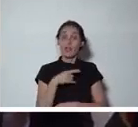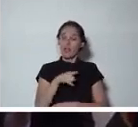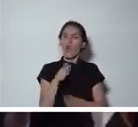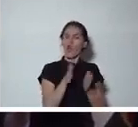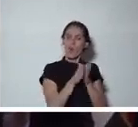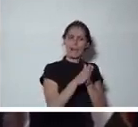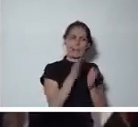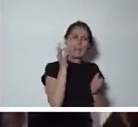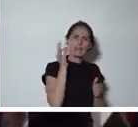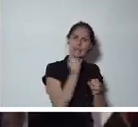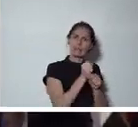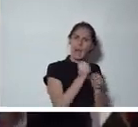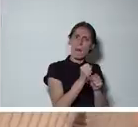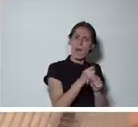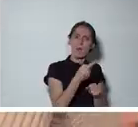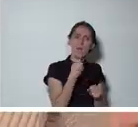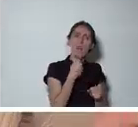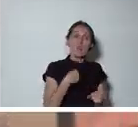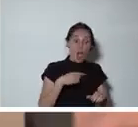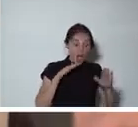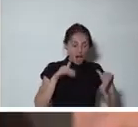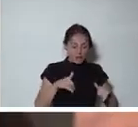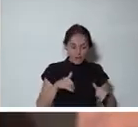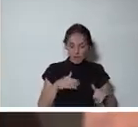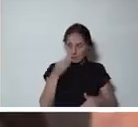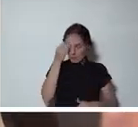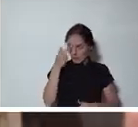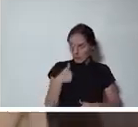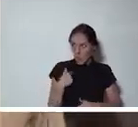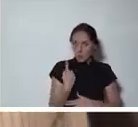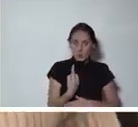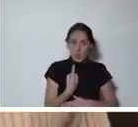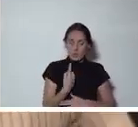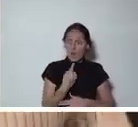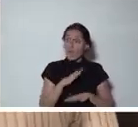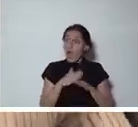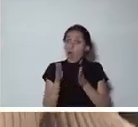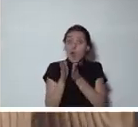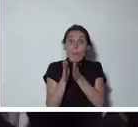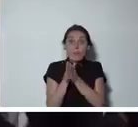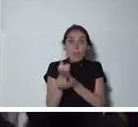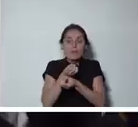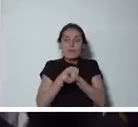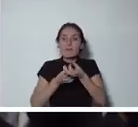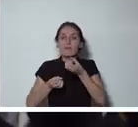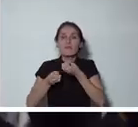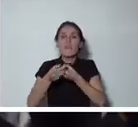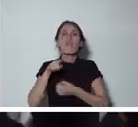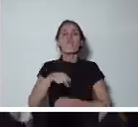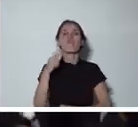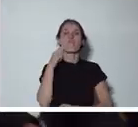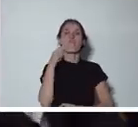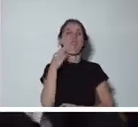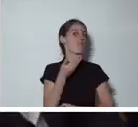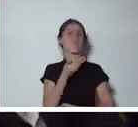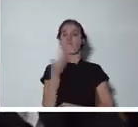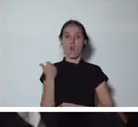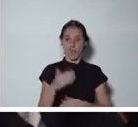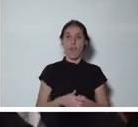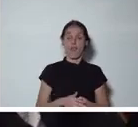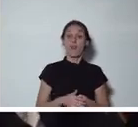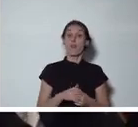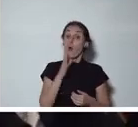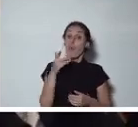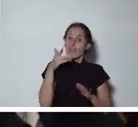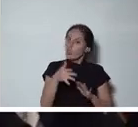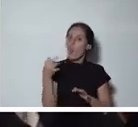decía yo perdí el miedo cuando dejé de estar en Soledad es lo que hoy tenemos que hacer en cada uno de nuestros barrios en cada una de nuestras ciudades